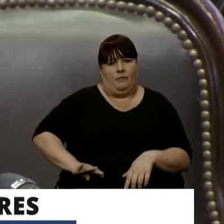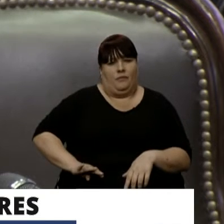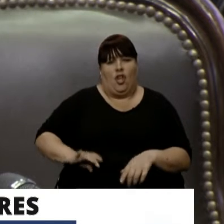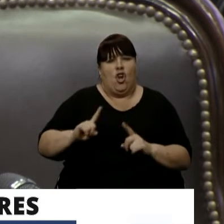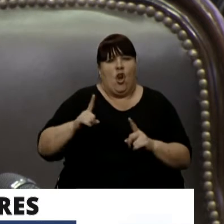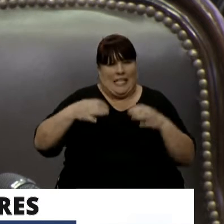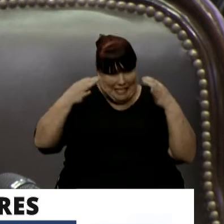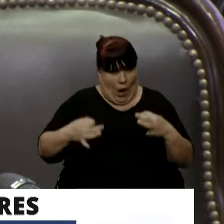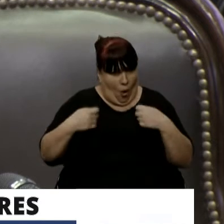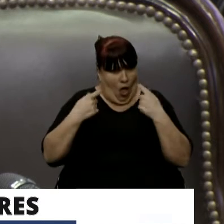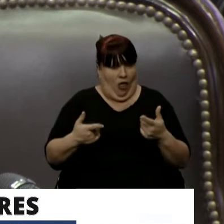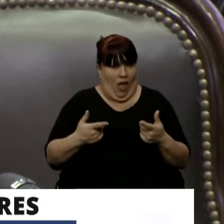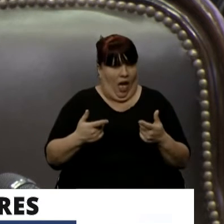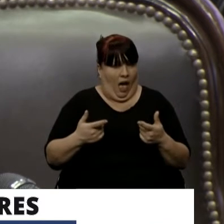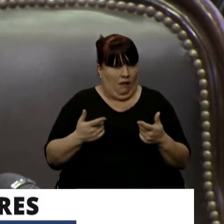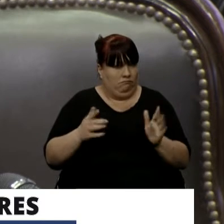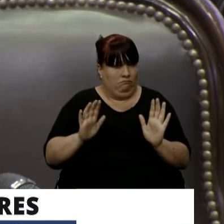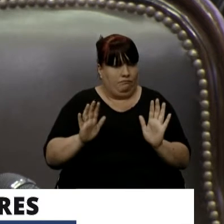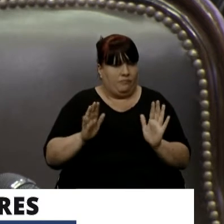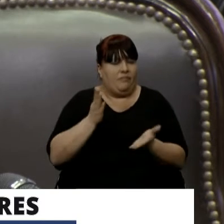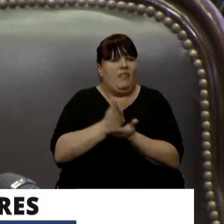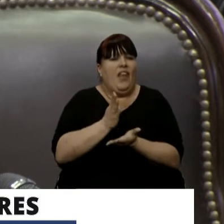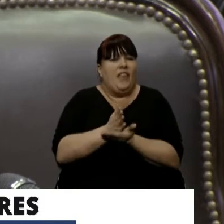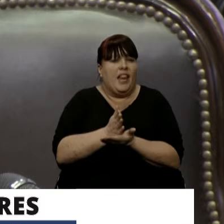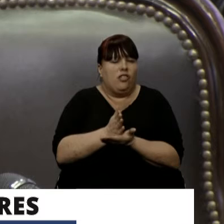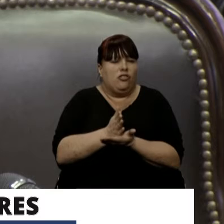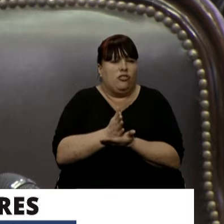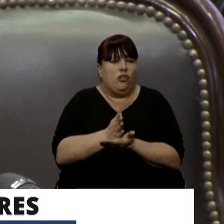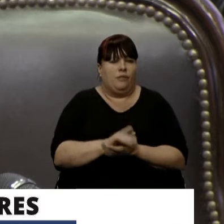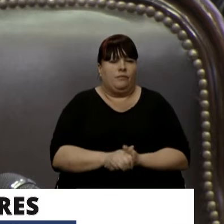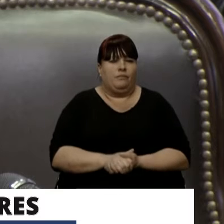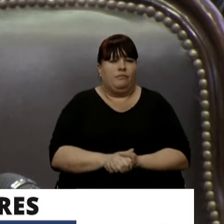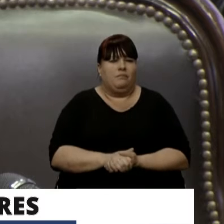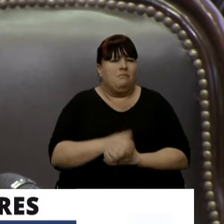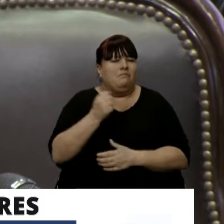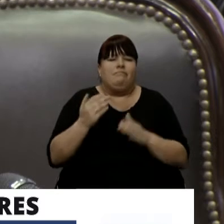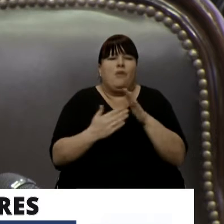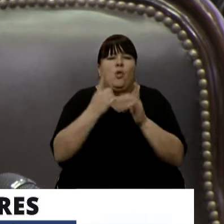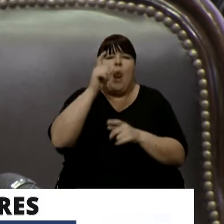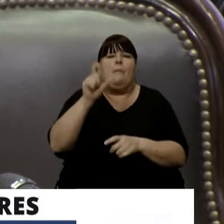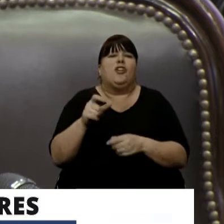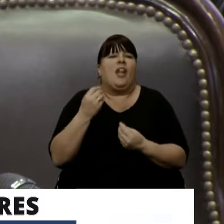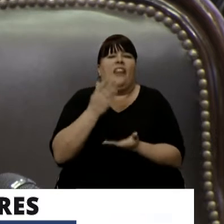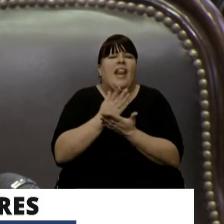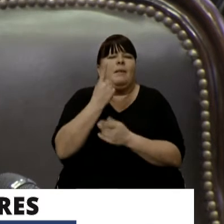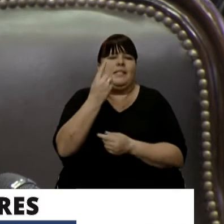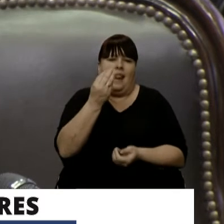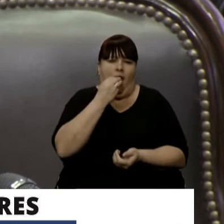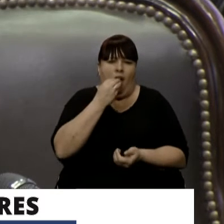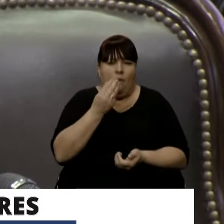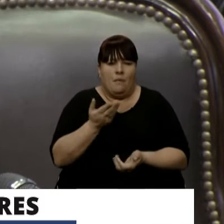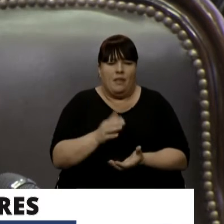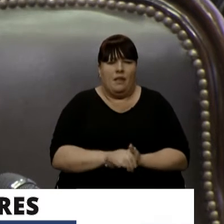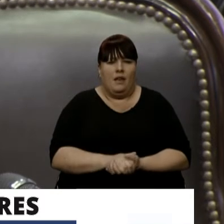tienen garantizado el derecho primario de una persona que es una